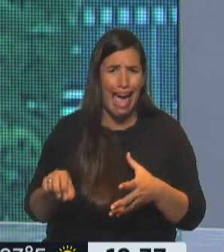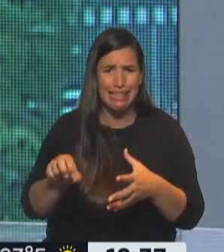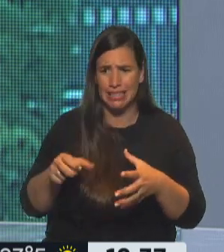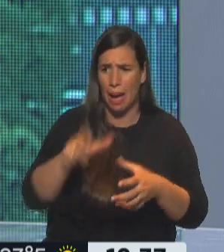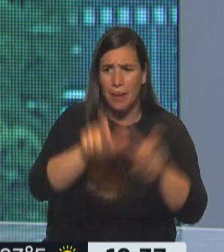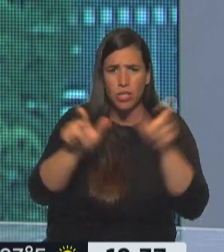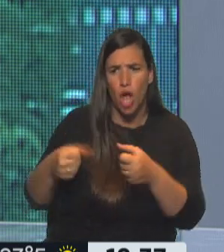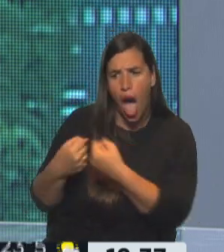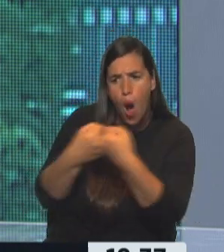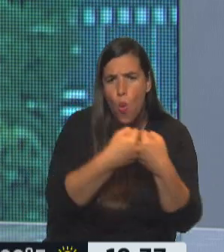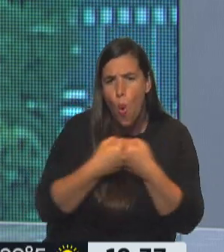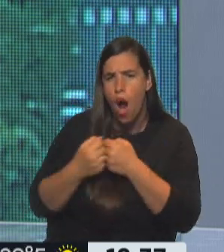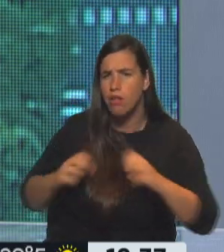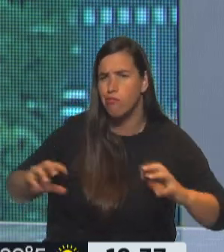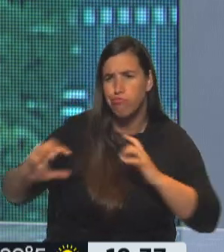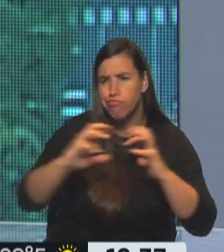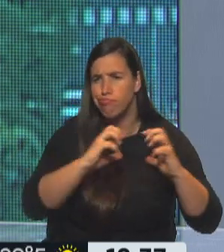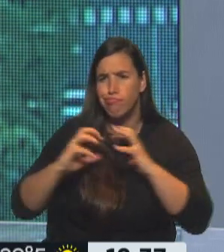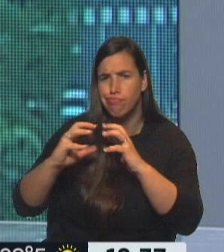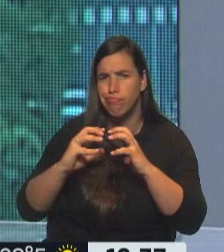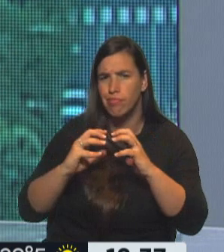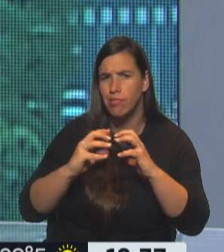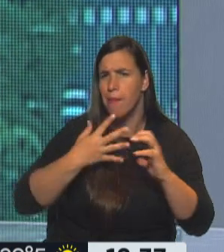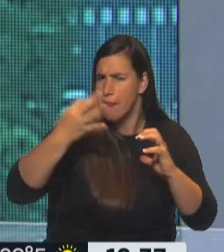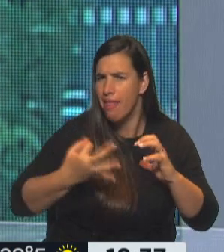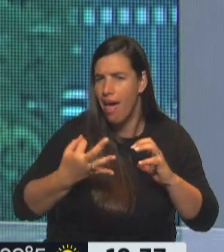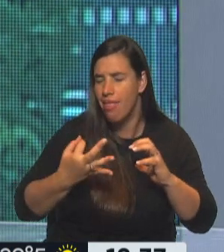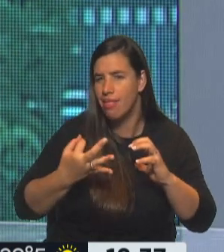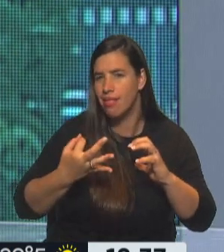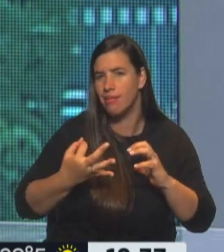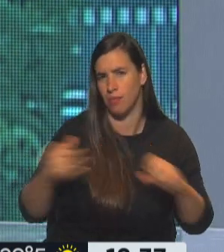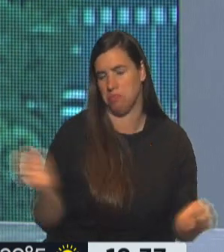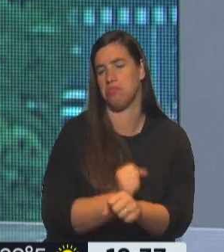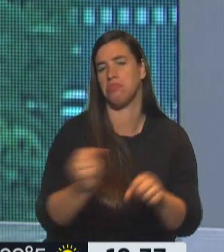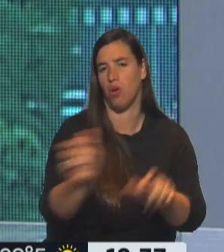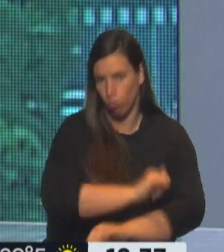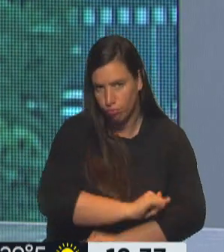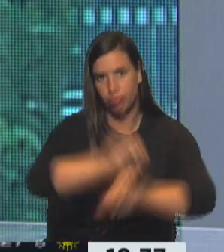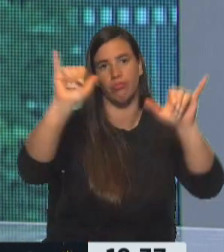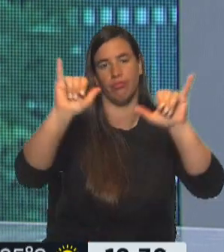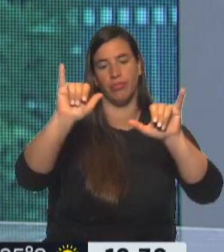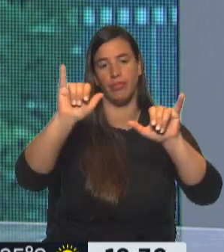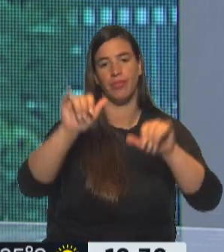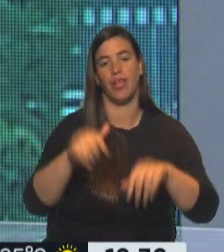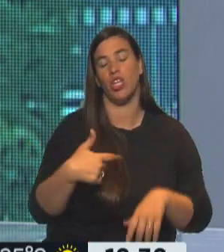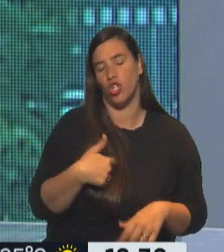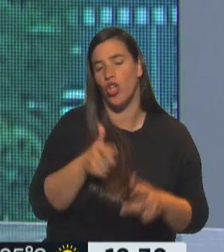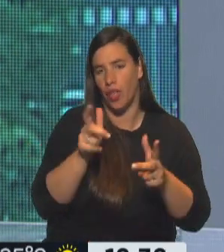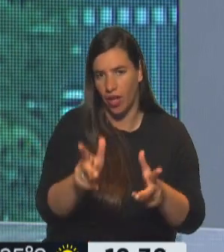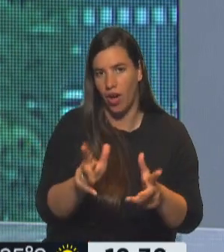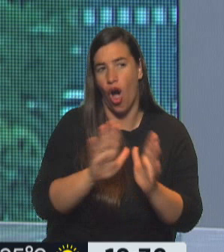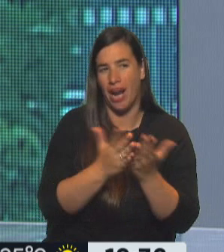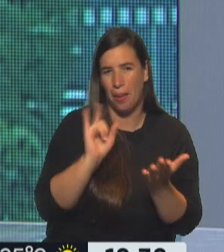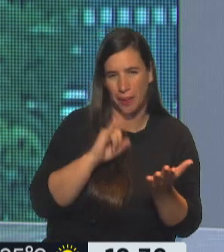que va a publicar a ver si es correcto lo que está diciendo. Ajá. Y le puedo asegurar que no solo las revistas científicas son útiles